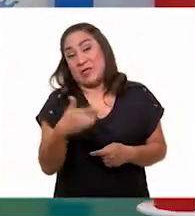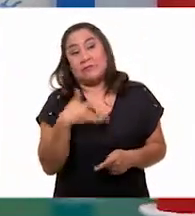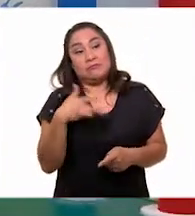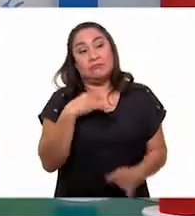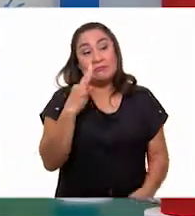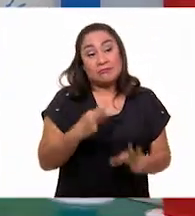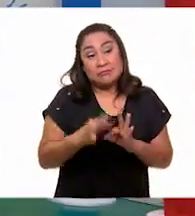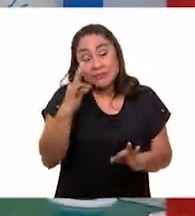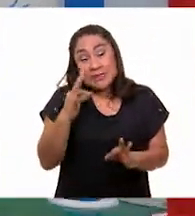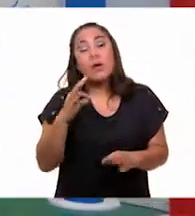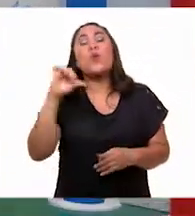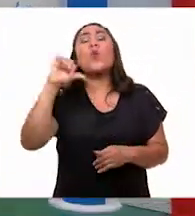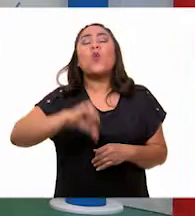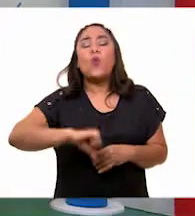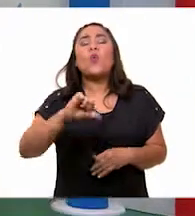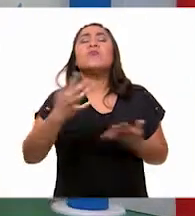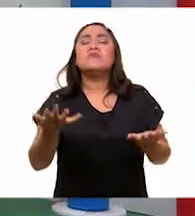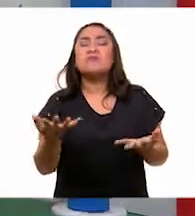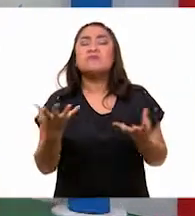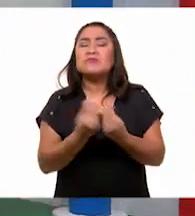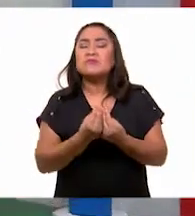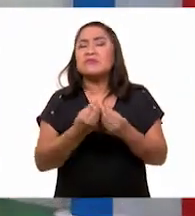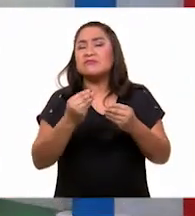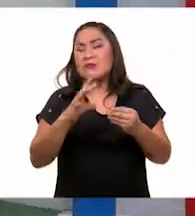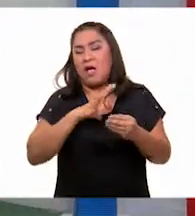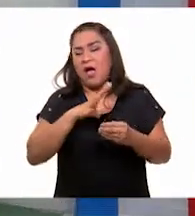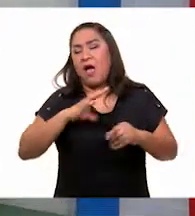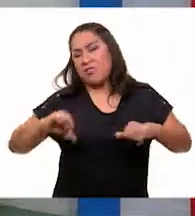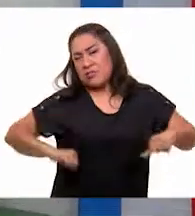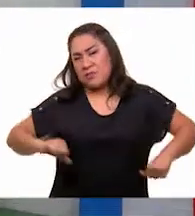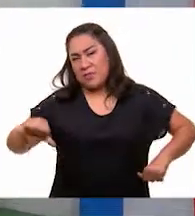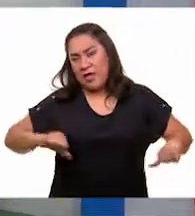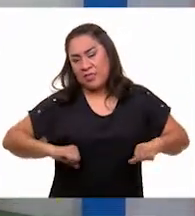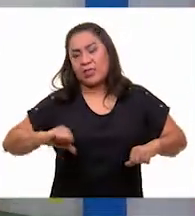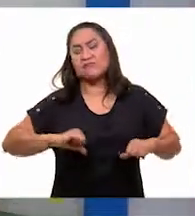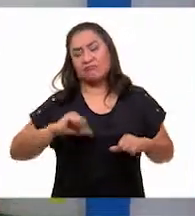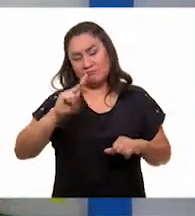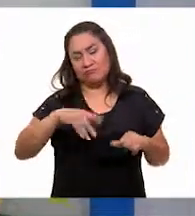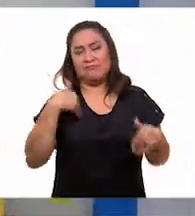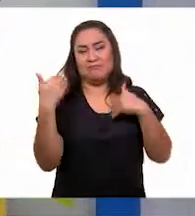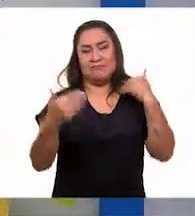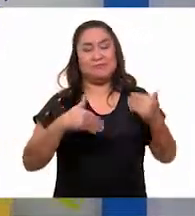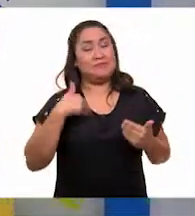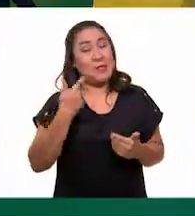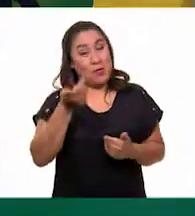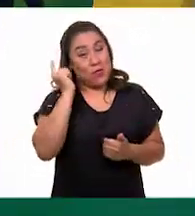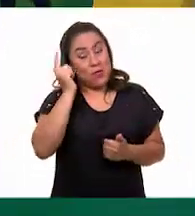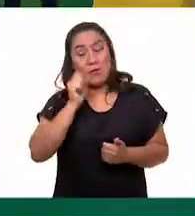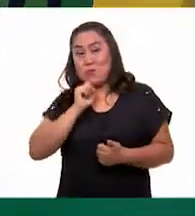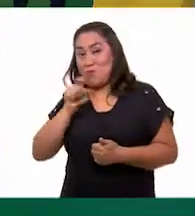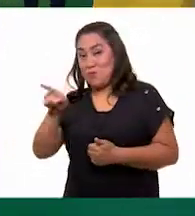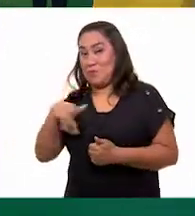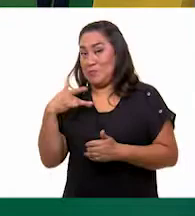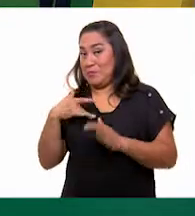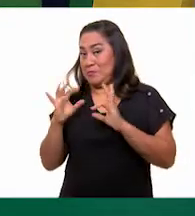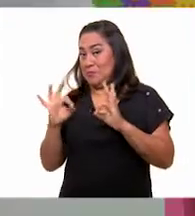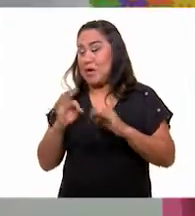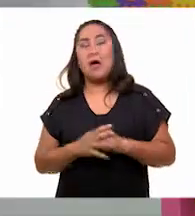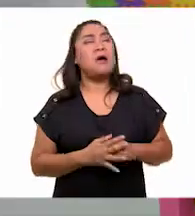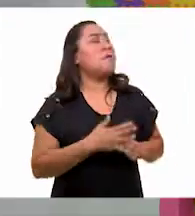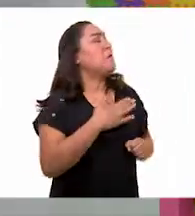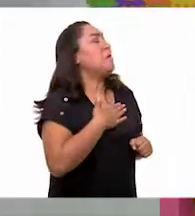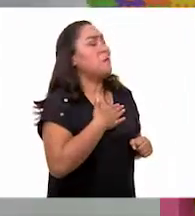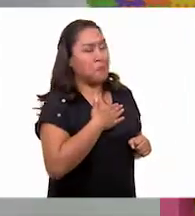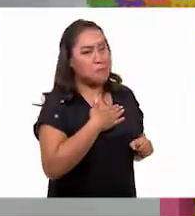listos en casa, porque el día de hoy vamos a trabajar unas actividades muy divertidas. Yo también espero que estés listo, Oscar. Yo ya estoy